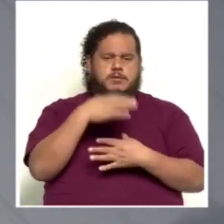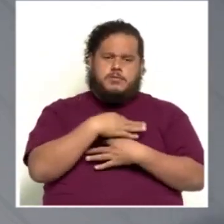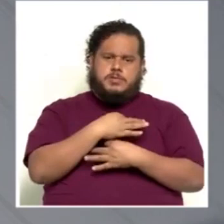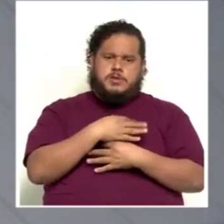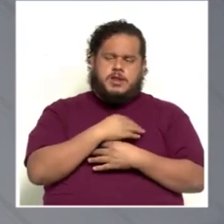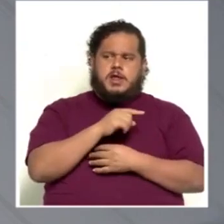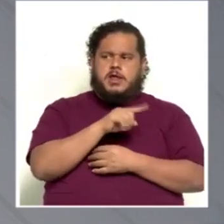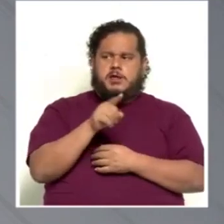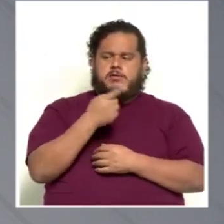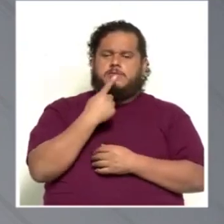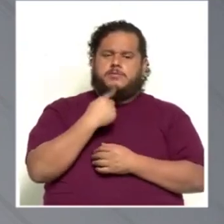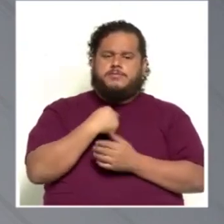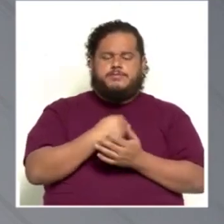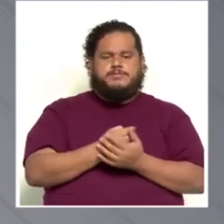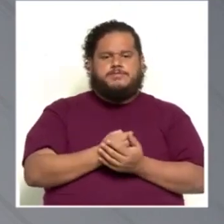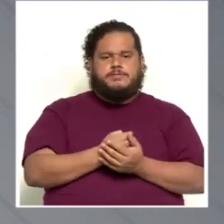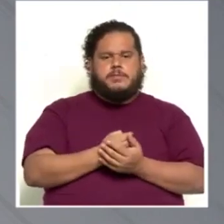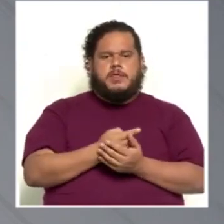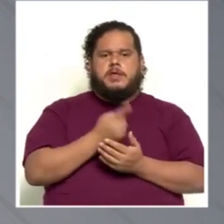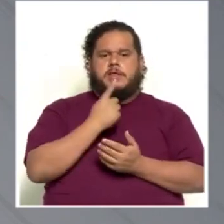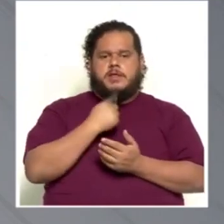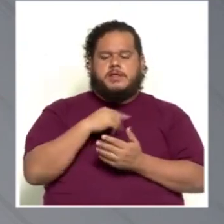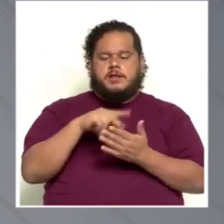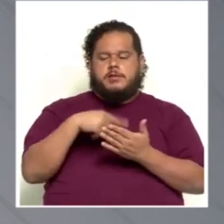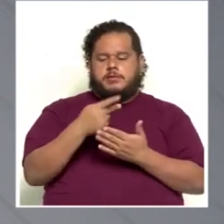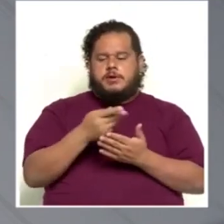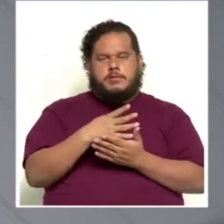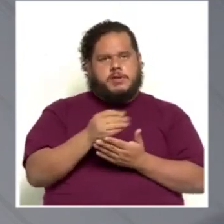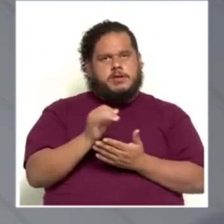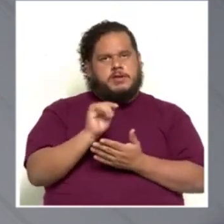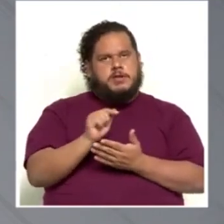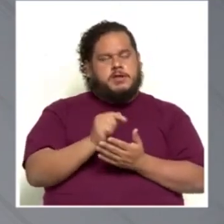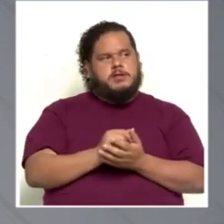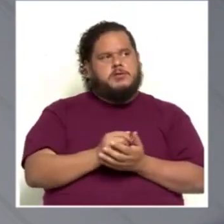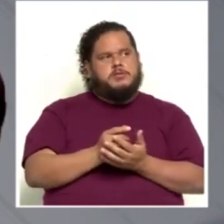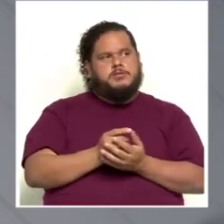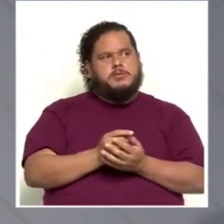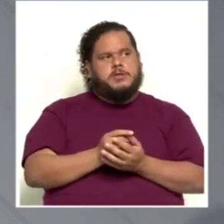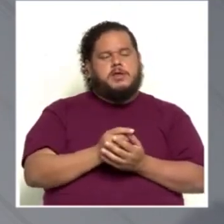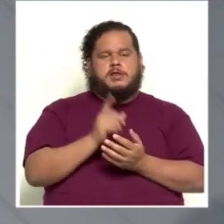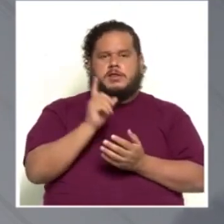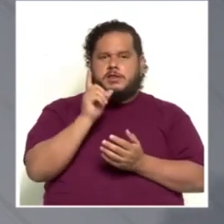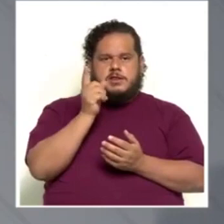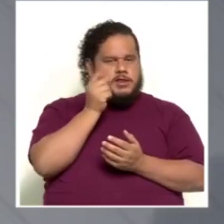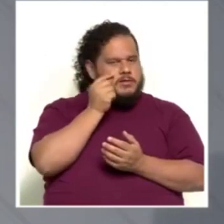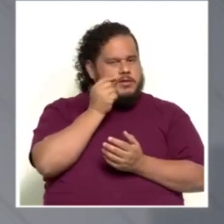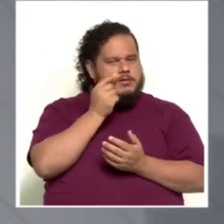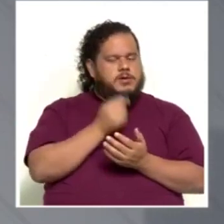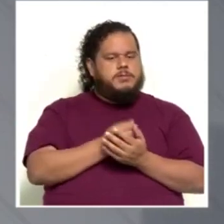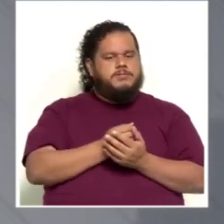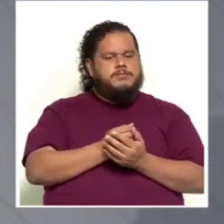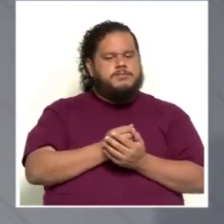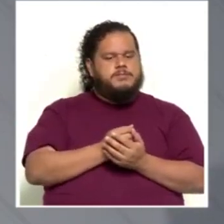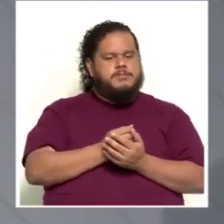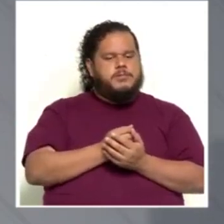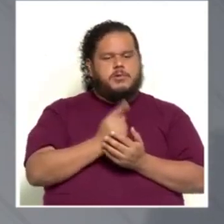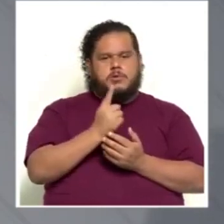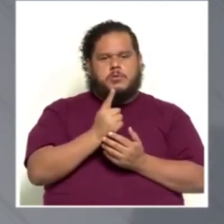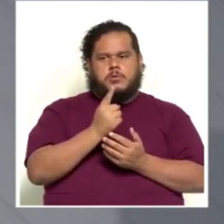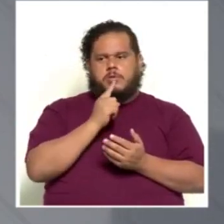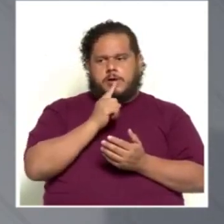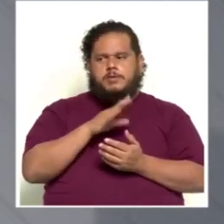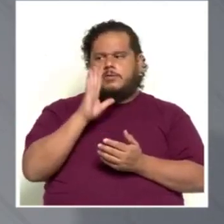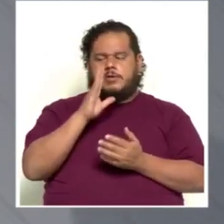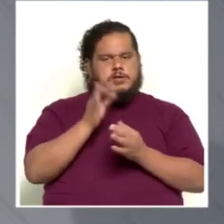¿verdad? Ellos nos dicen, dice el programa, ¿verdad? Y eso habría que que tomarlo como una promesa